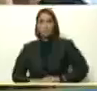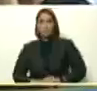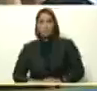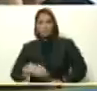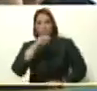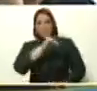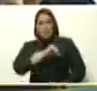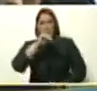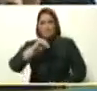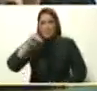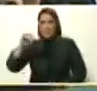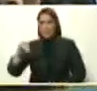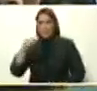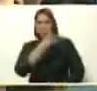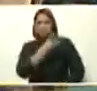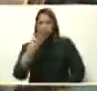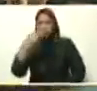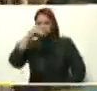MMM, triple M.